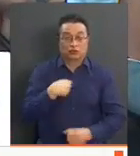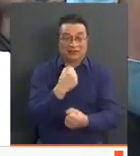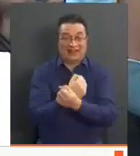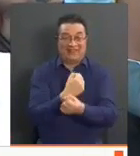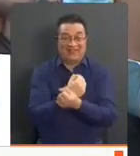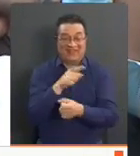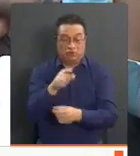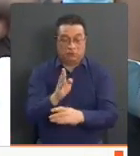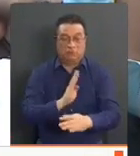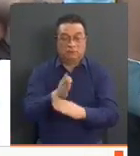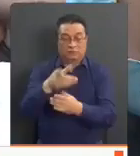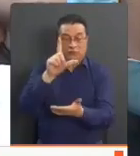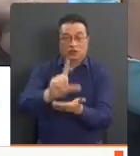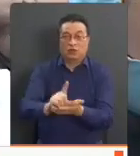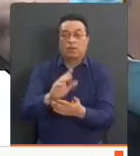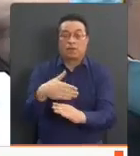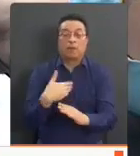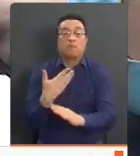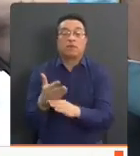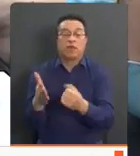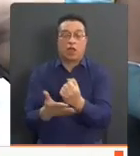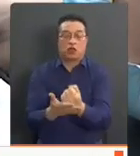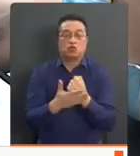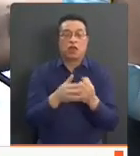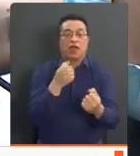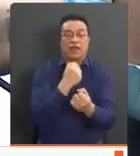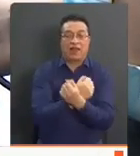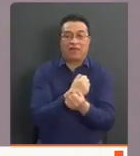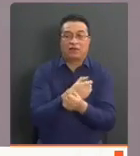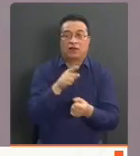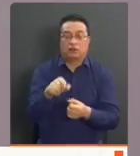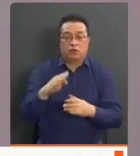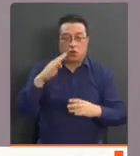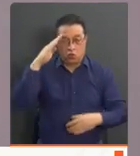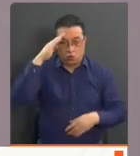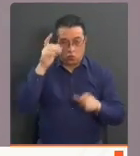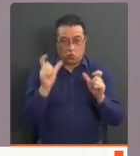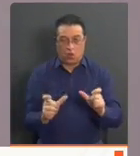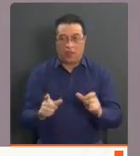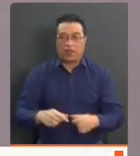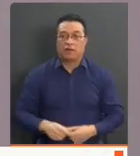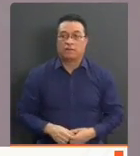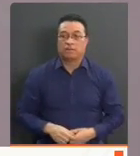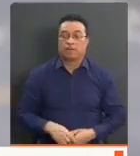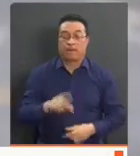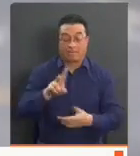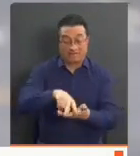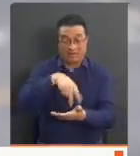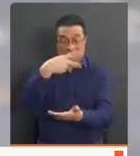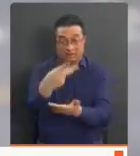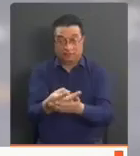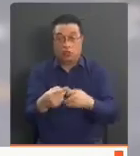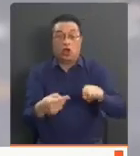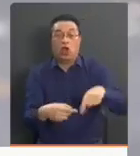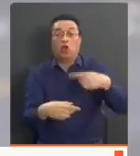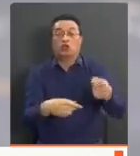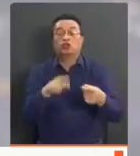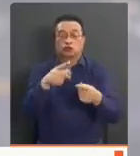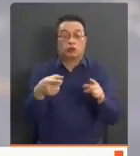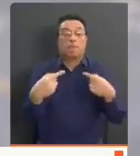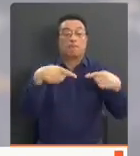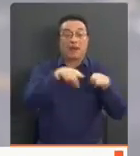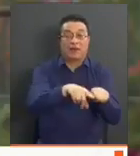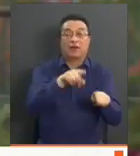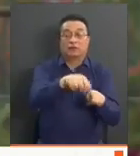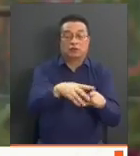y logra pedir ayuda a carabineros que estaban ahí en servicio de guardia. Tendido en el suelo quedó el hombre mientras que su pareja fue a